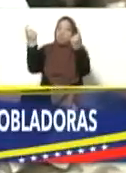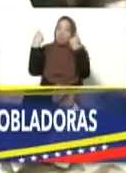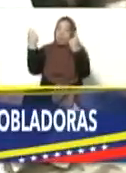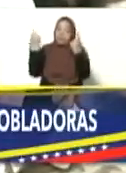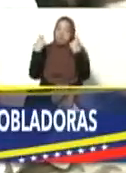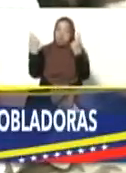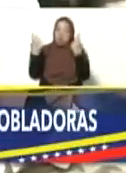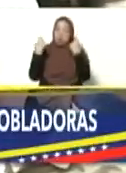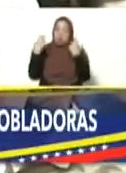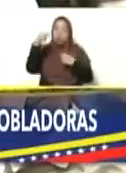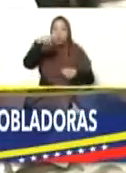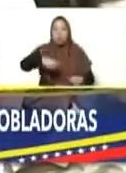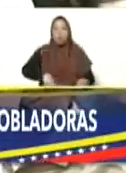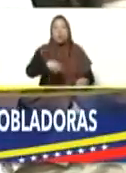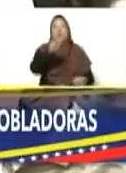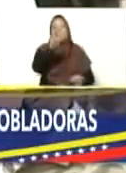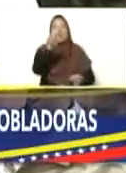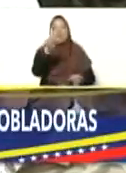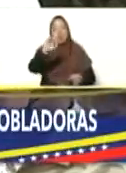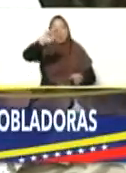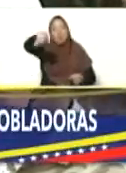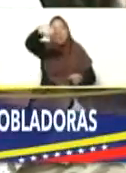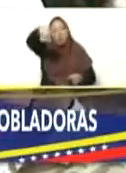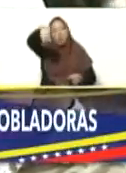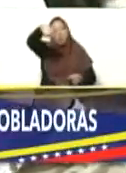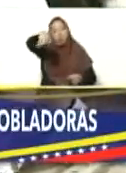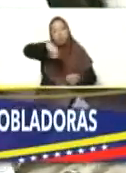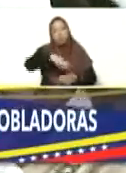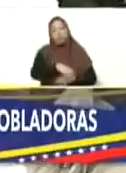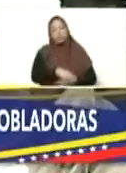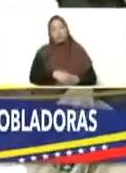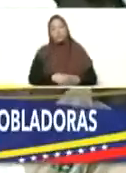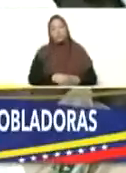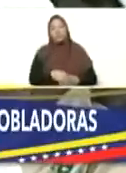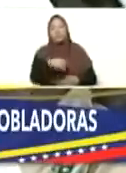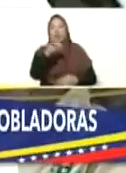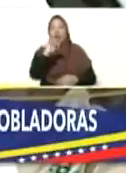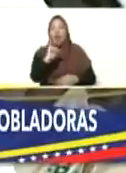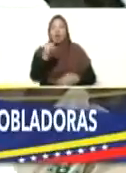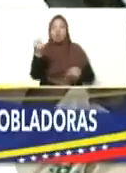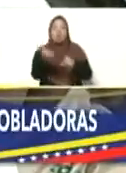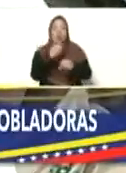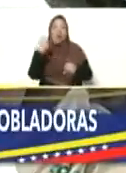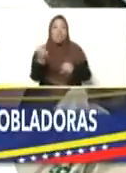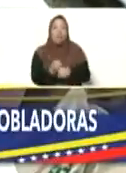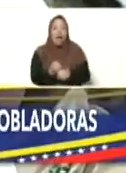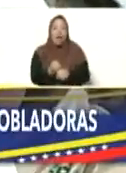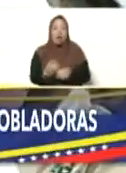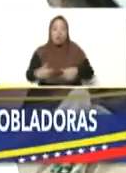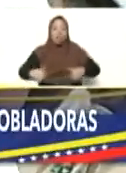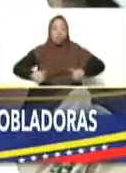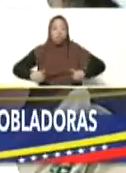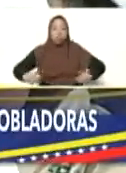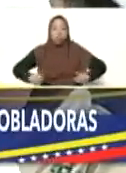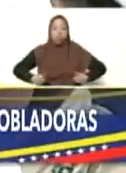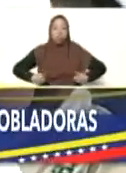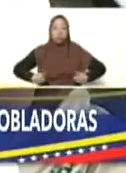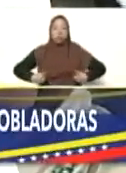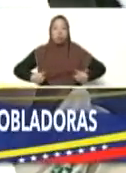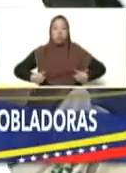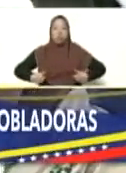junio y bueno ahí uno tiene un compromiso con ésta